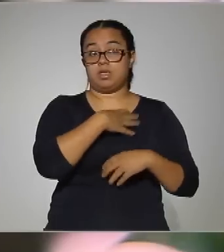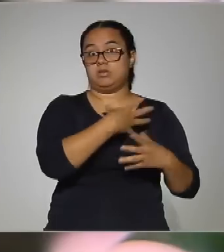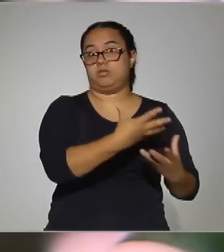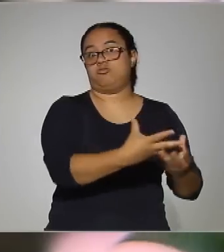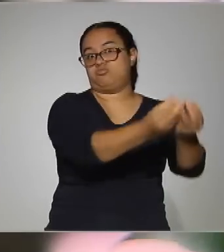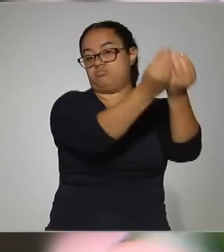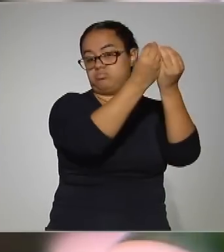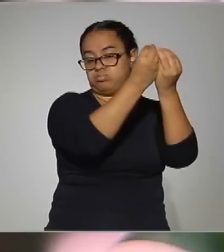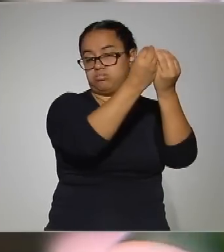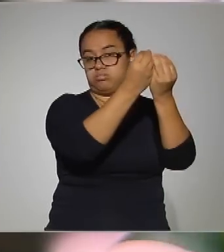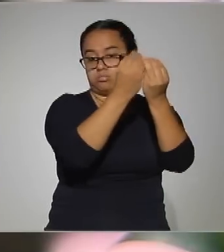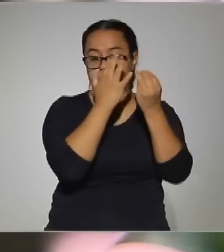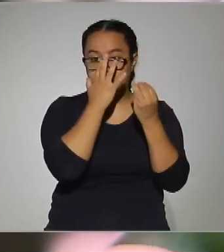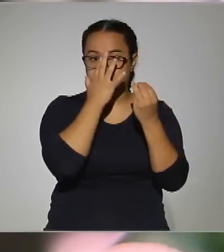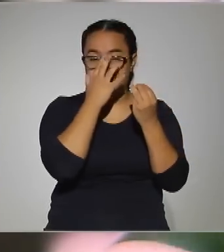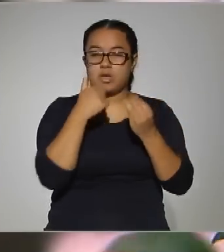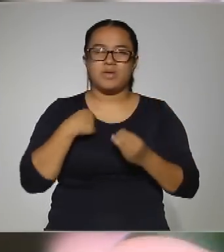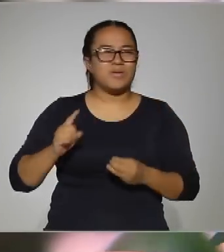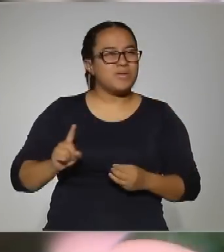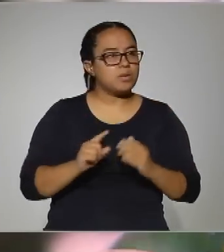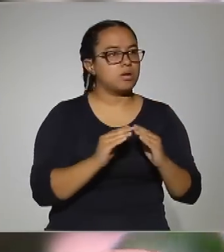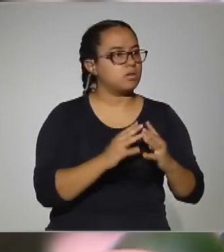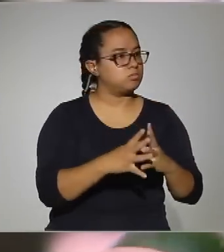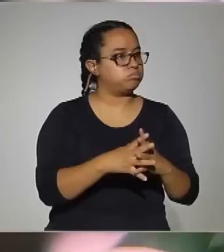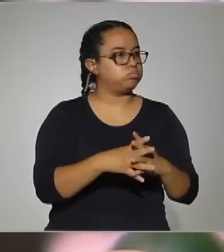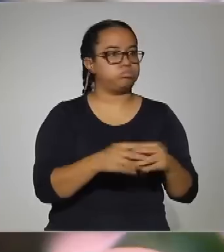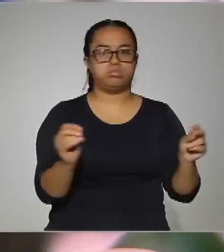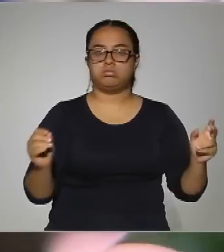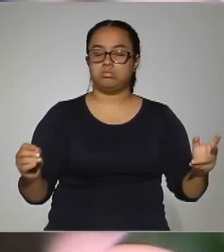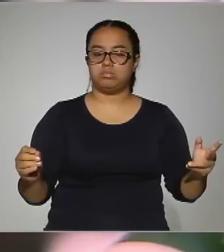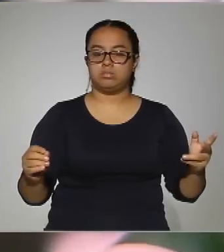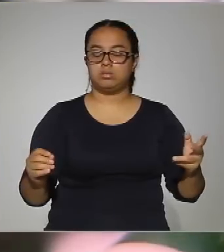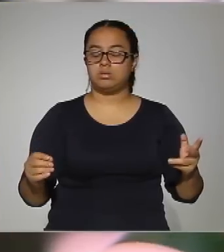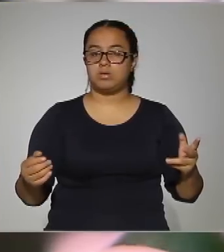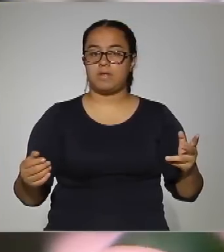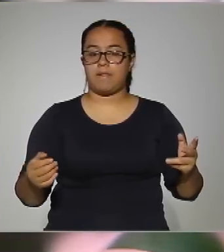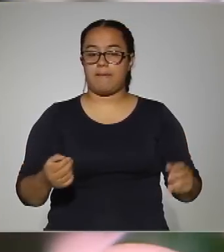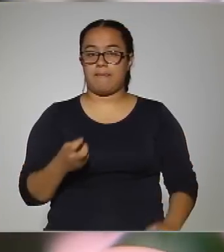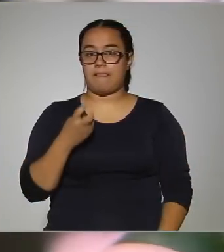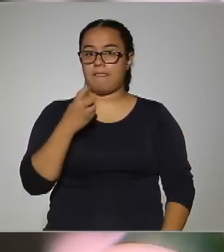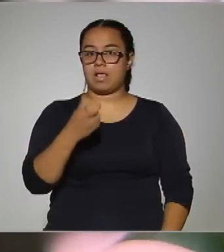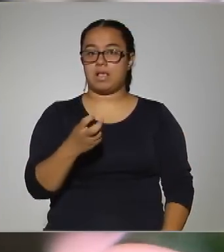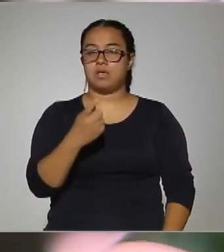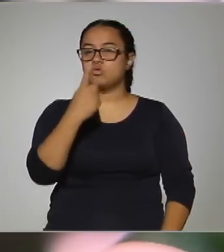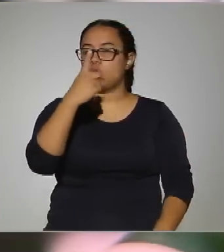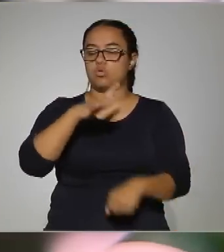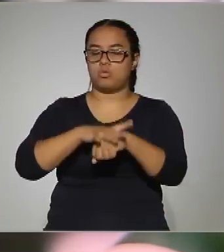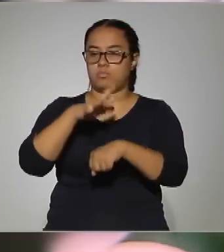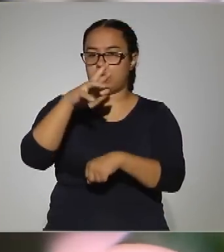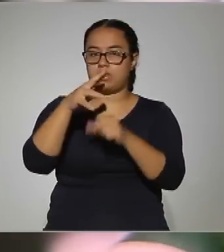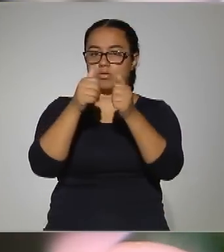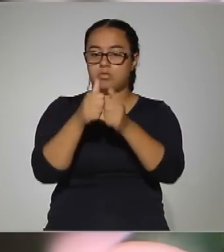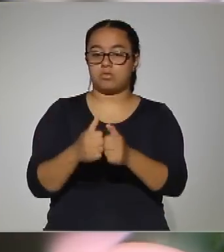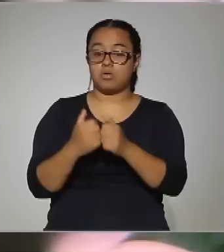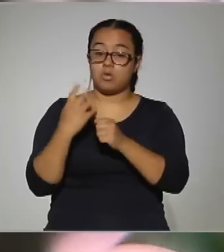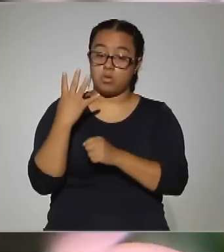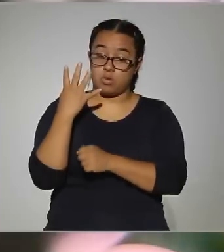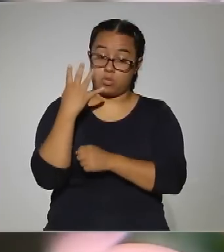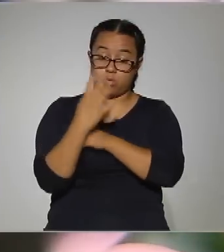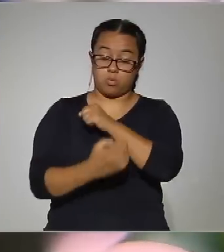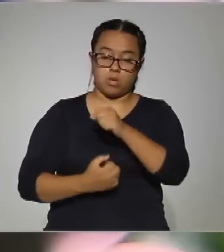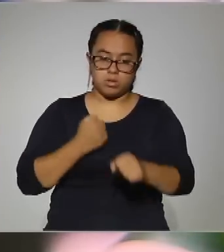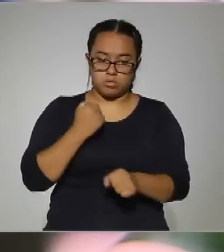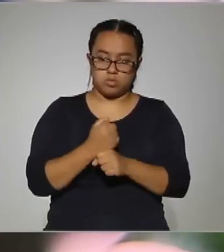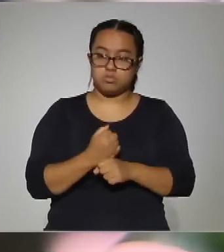¿no? Cuando yo llegué ya no se encontraba en casa, simplemente se quedó el mayor. Durante 4 años yo no